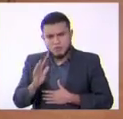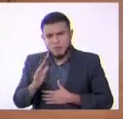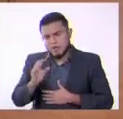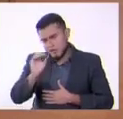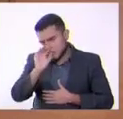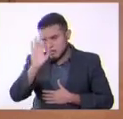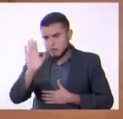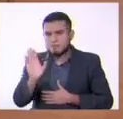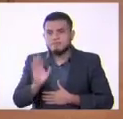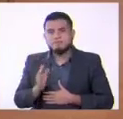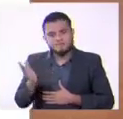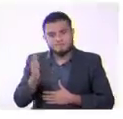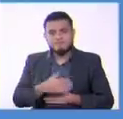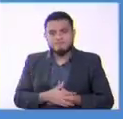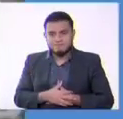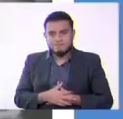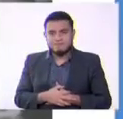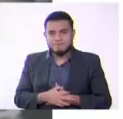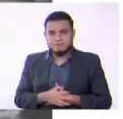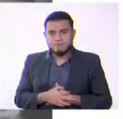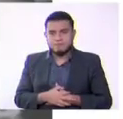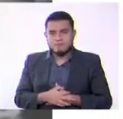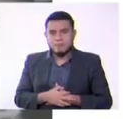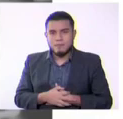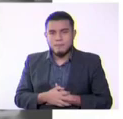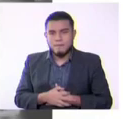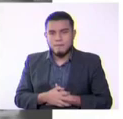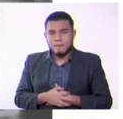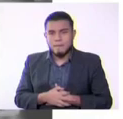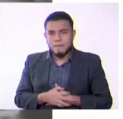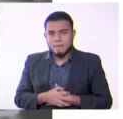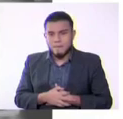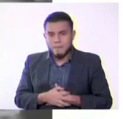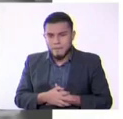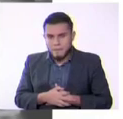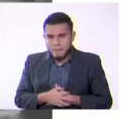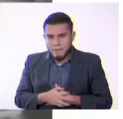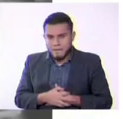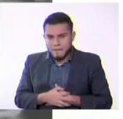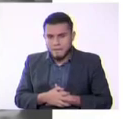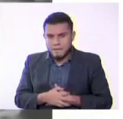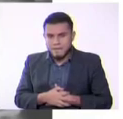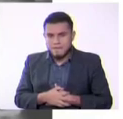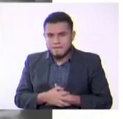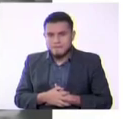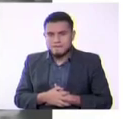Candy. Vamos a verlos. ¿Sabe que yo vengo de Los